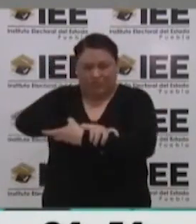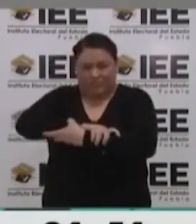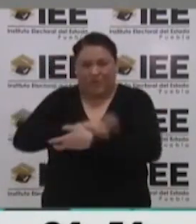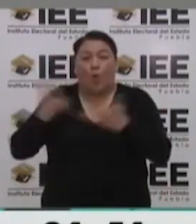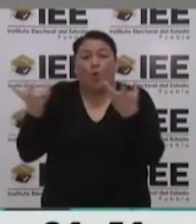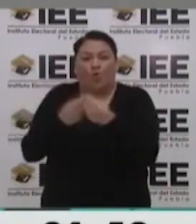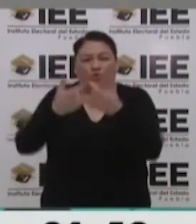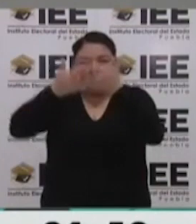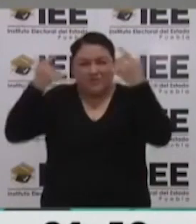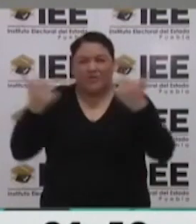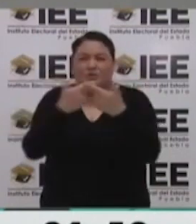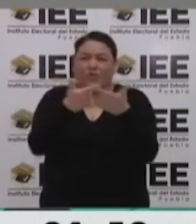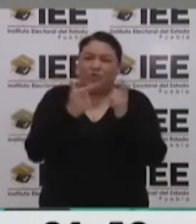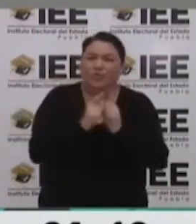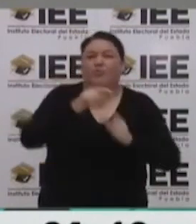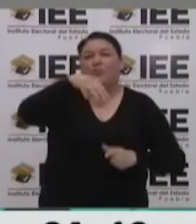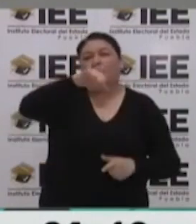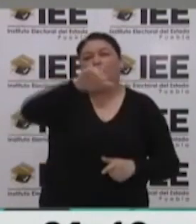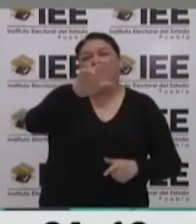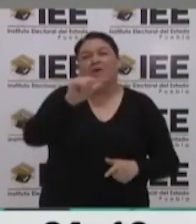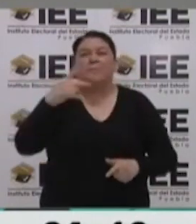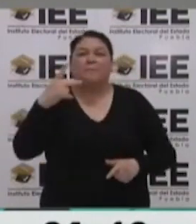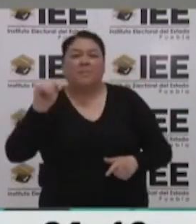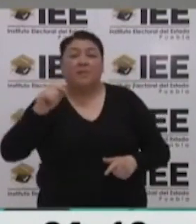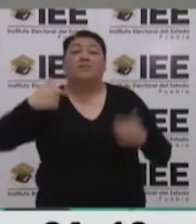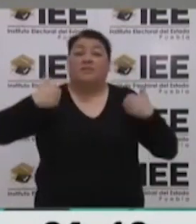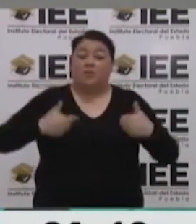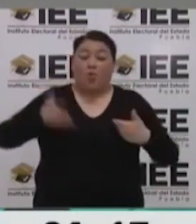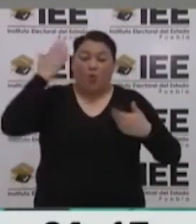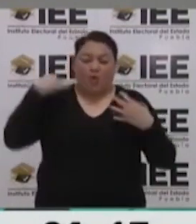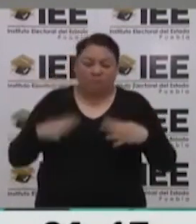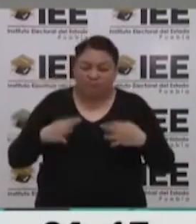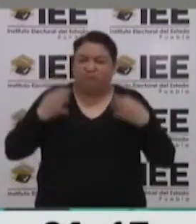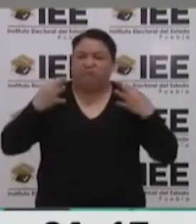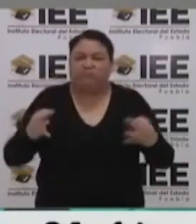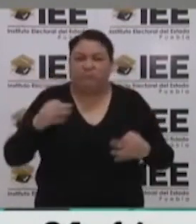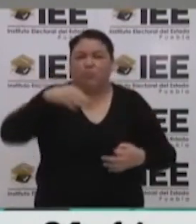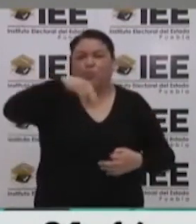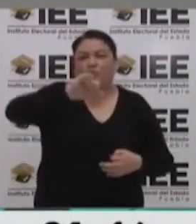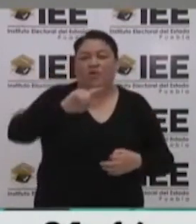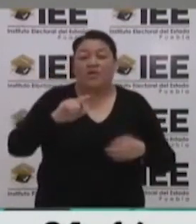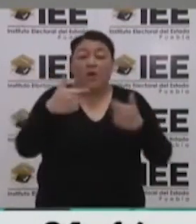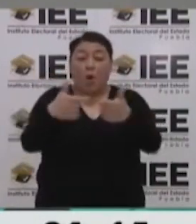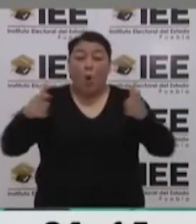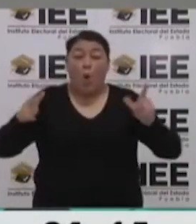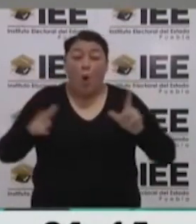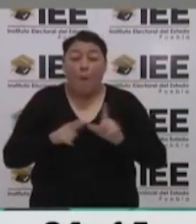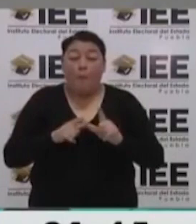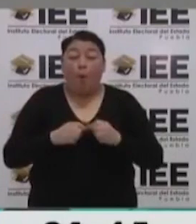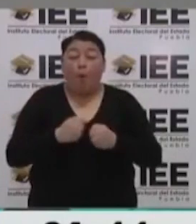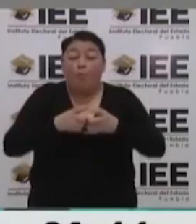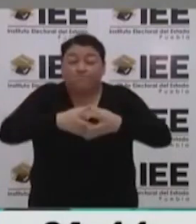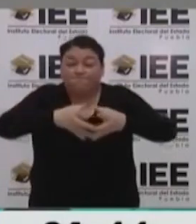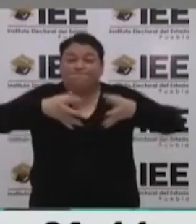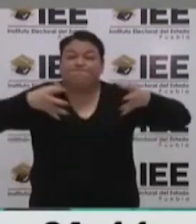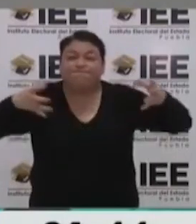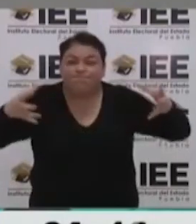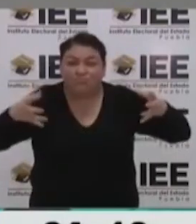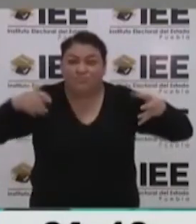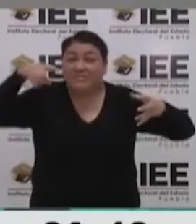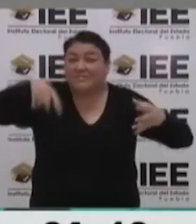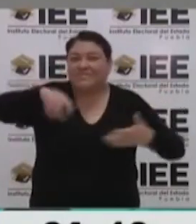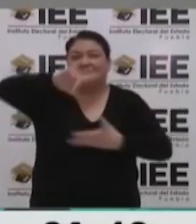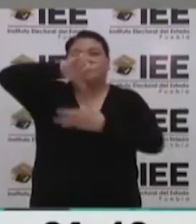por morena y el pp fundadora de morena y pertenezco al movimiento social más grande de américa latina este movimiento